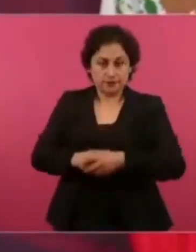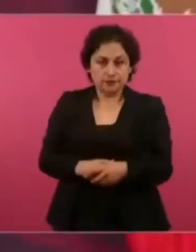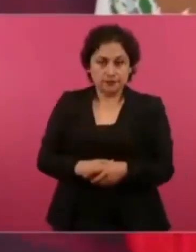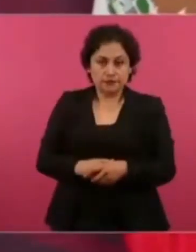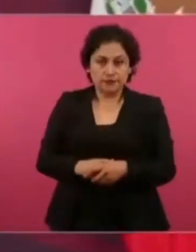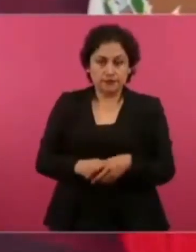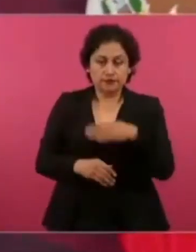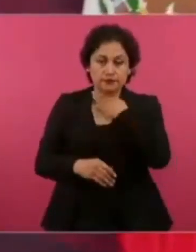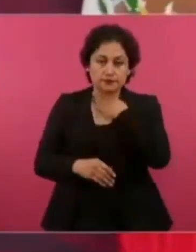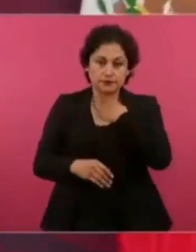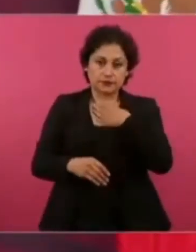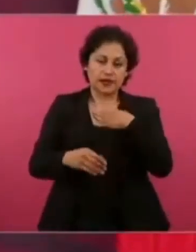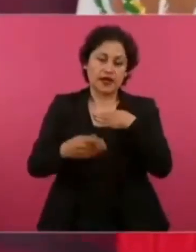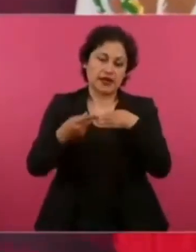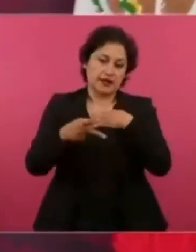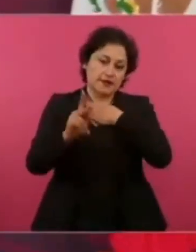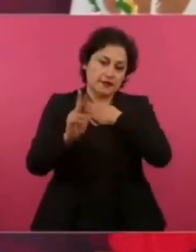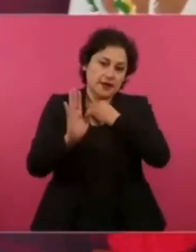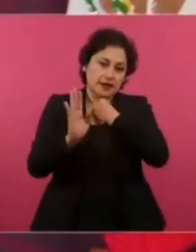Nada más que no vayan